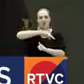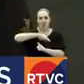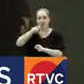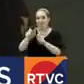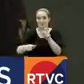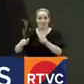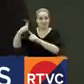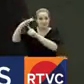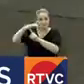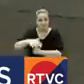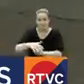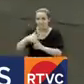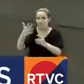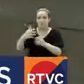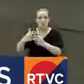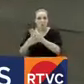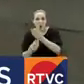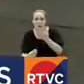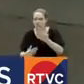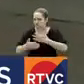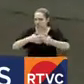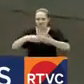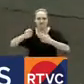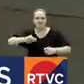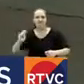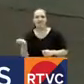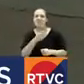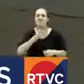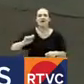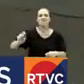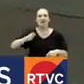empezar a romper muchas brechas.